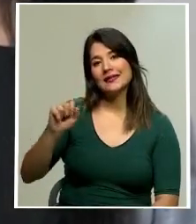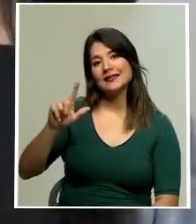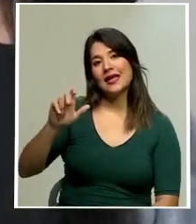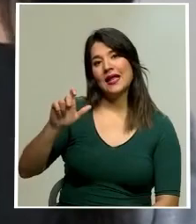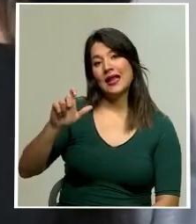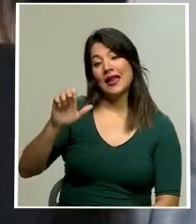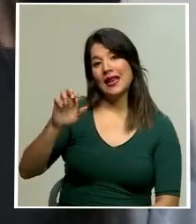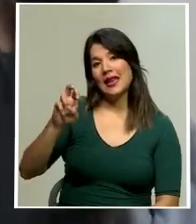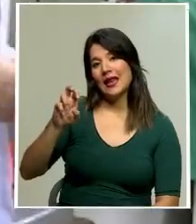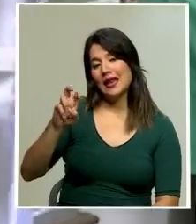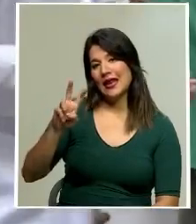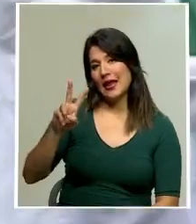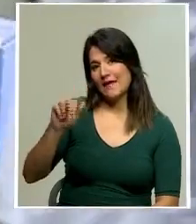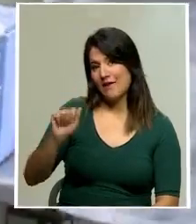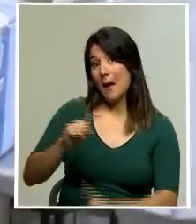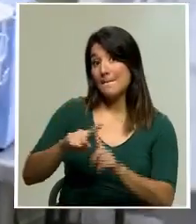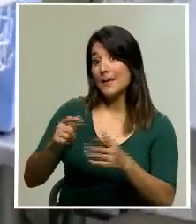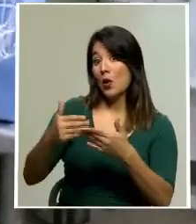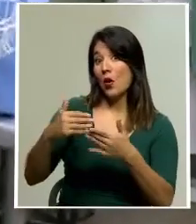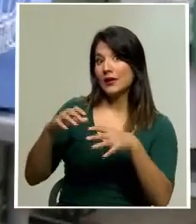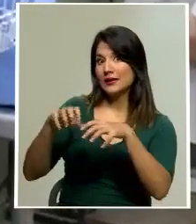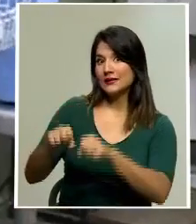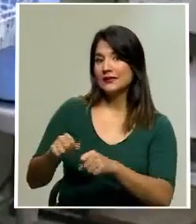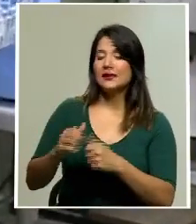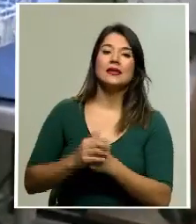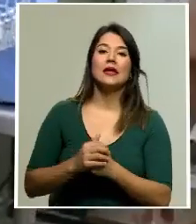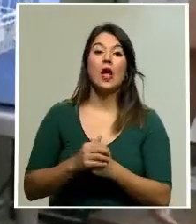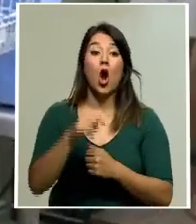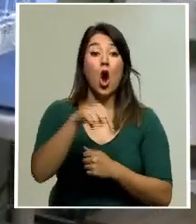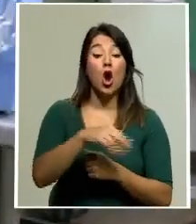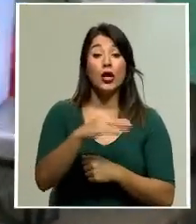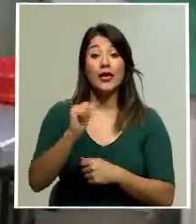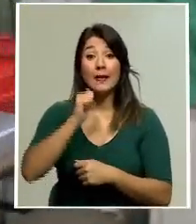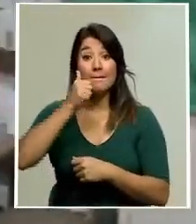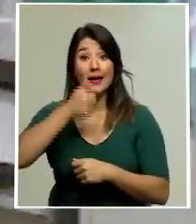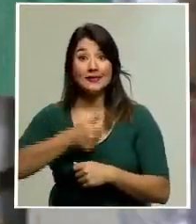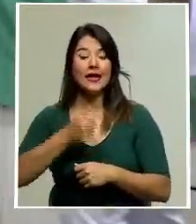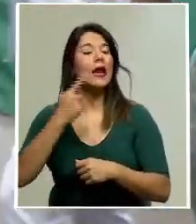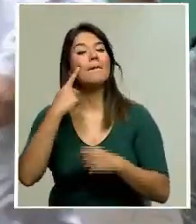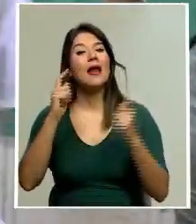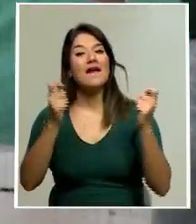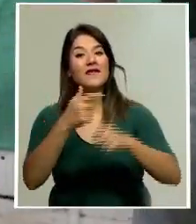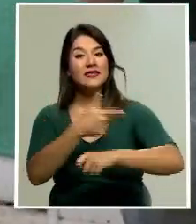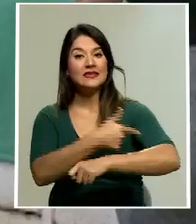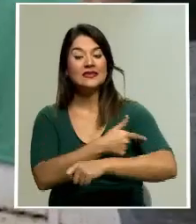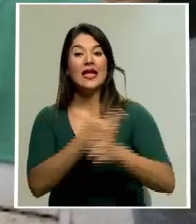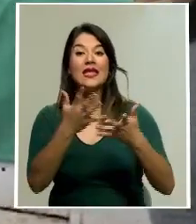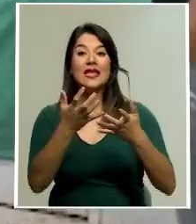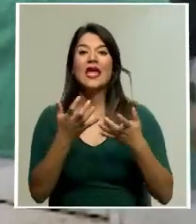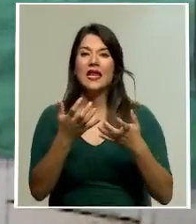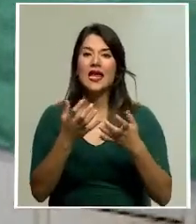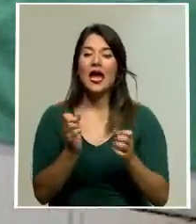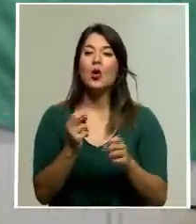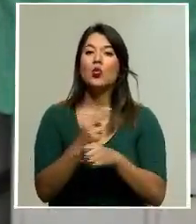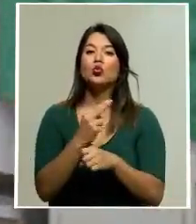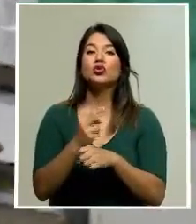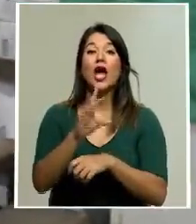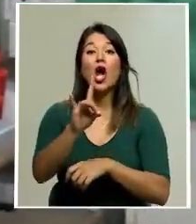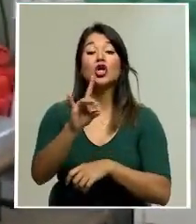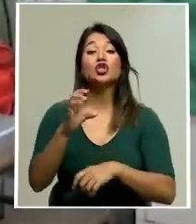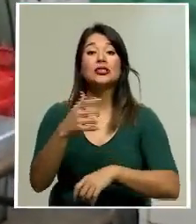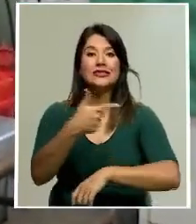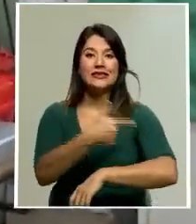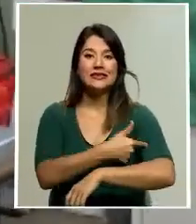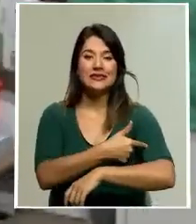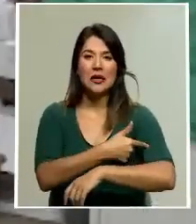Tejar del Guarco, eso sí, con cita previa. Para estos 2 días de vacunación abierta, se tenían previstas utilizar unas 800 dosis contra el